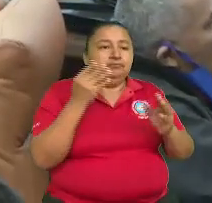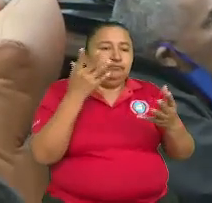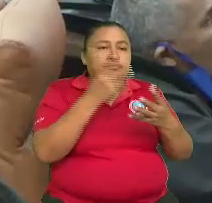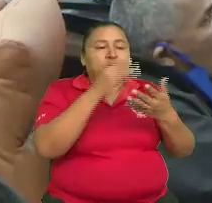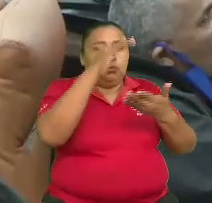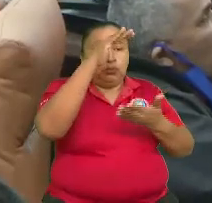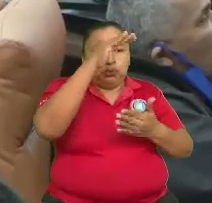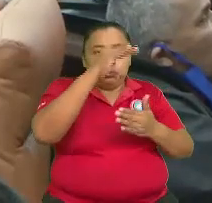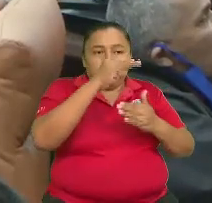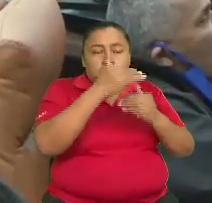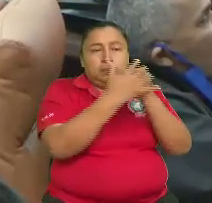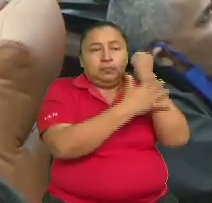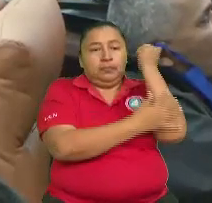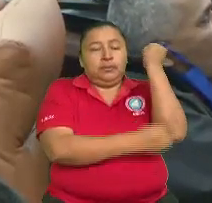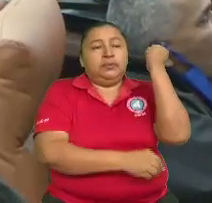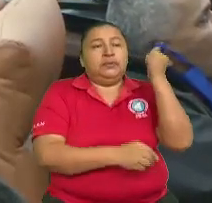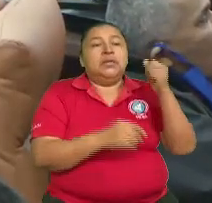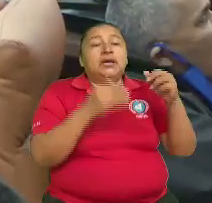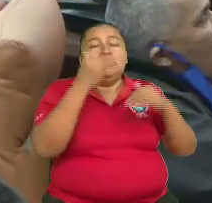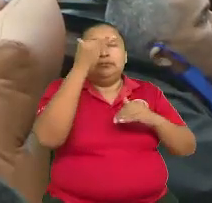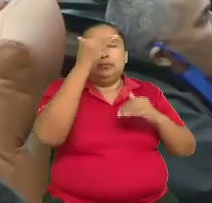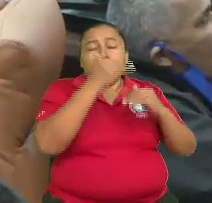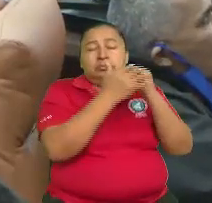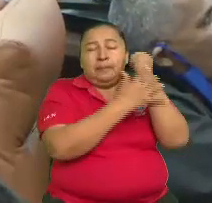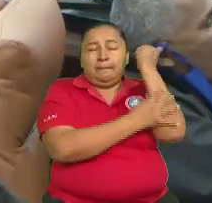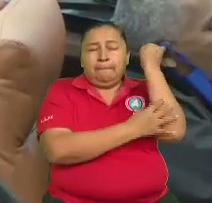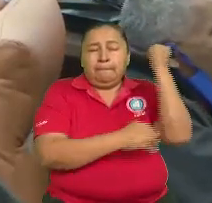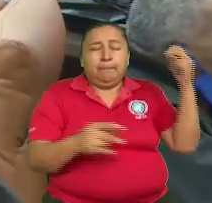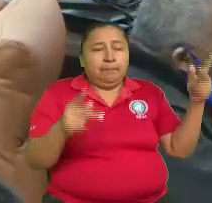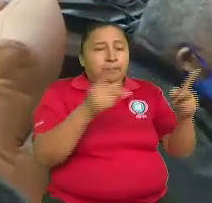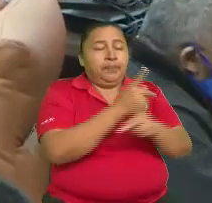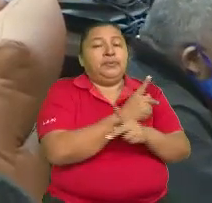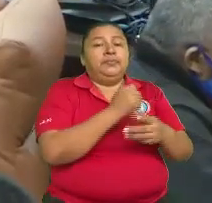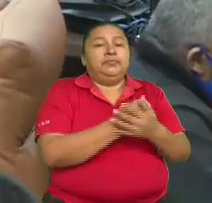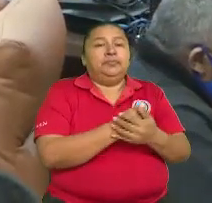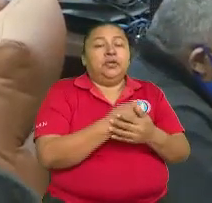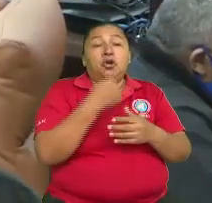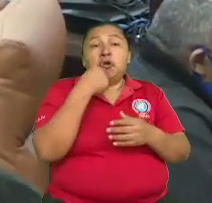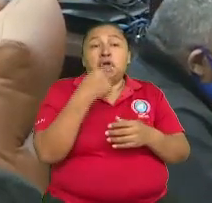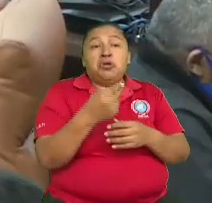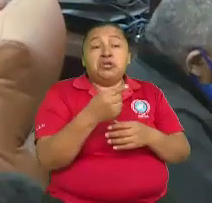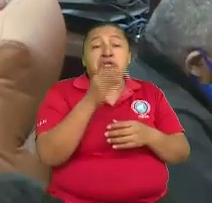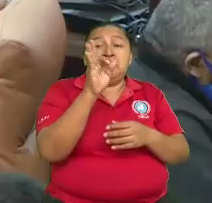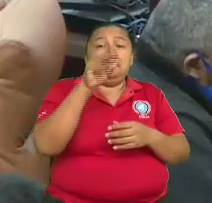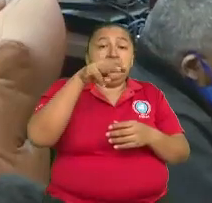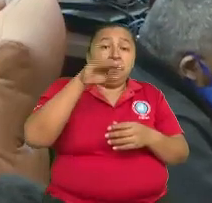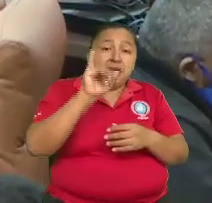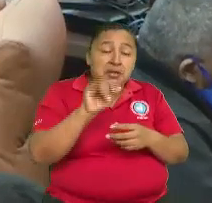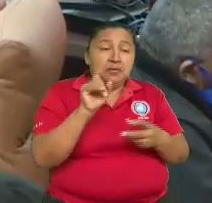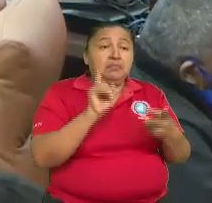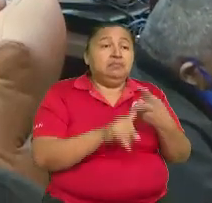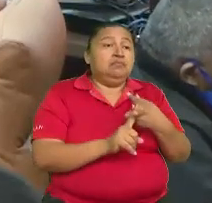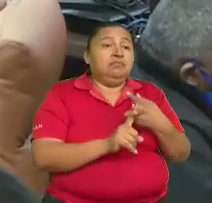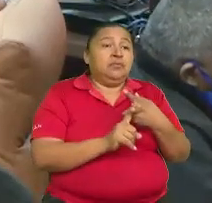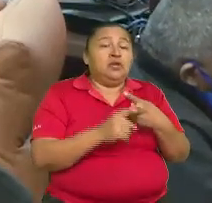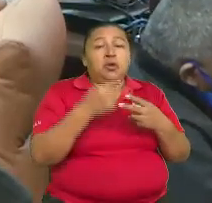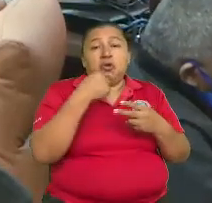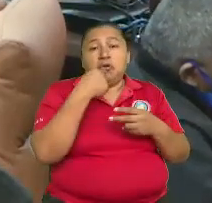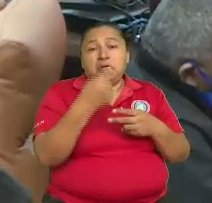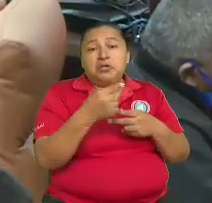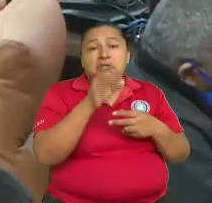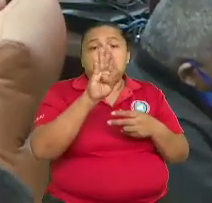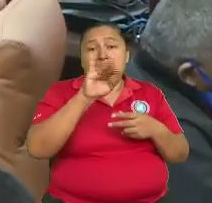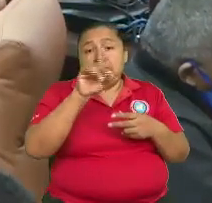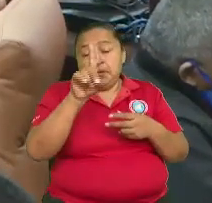reducir pobreza y pobreza extrema. Lo ha dicho el Fondo Monetario Internacional, lo ha dicho el